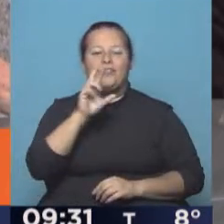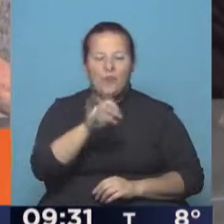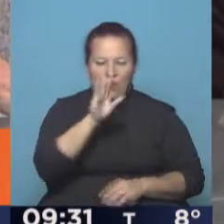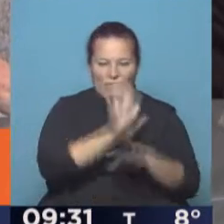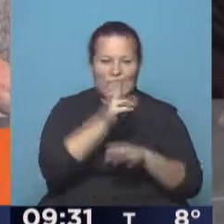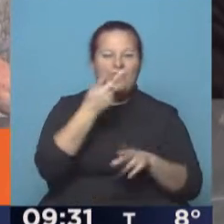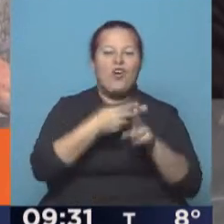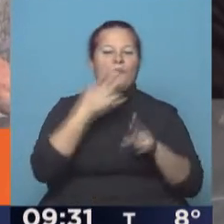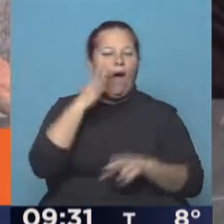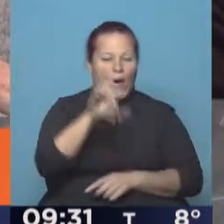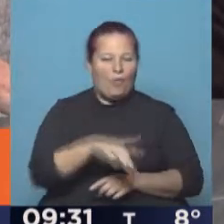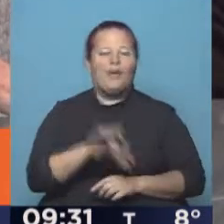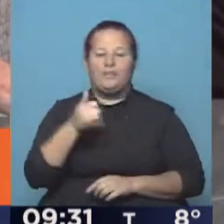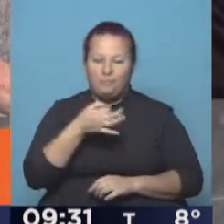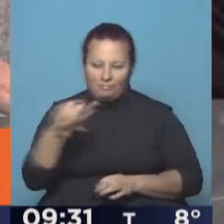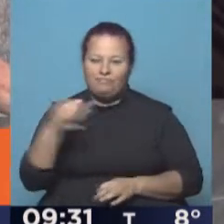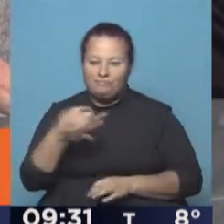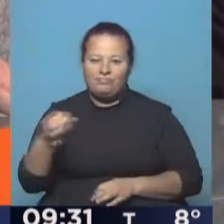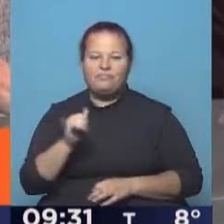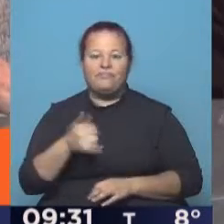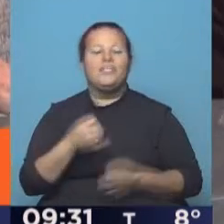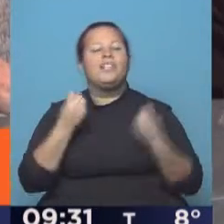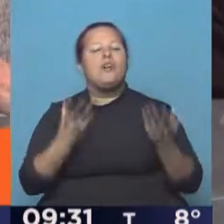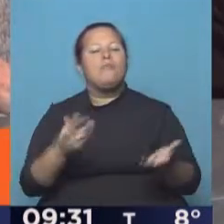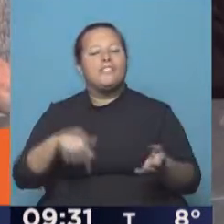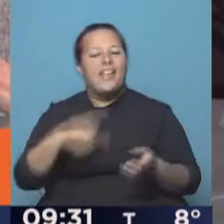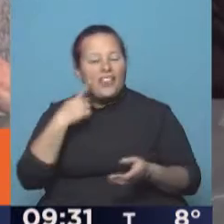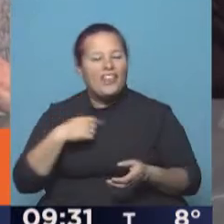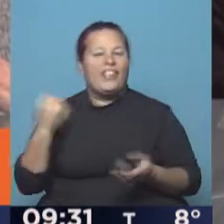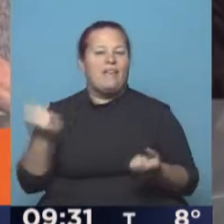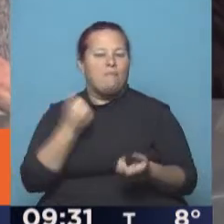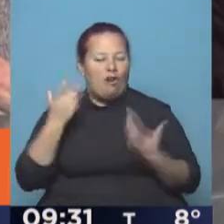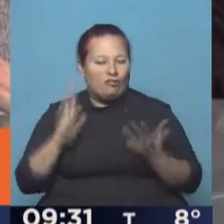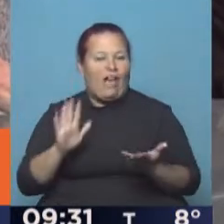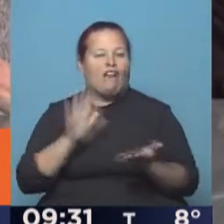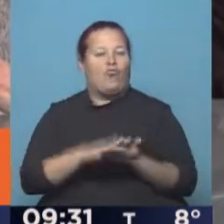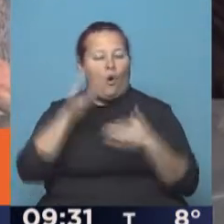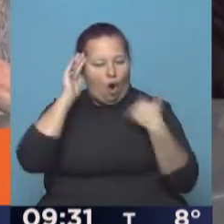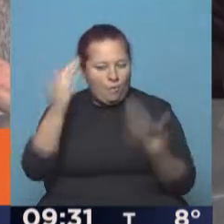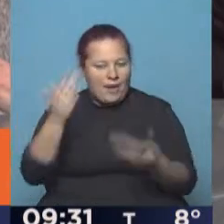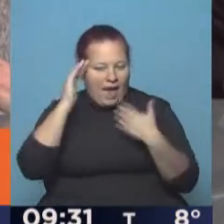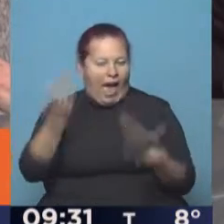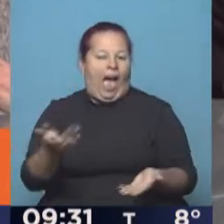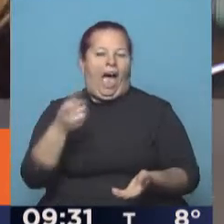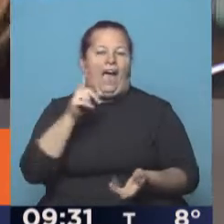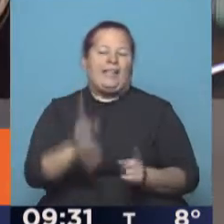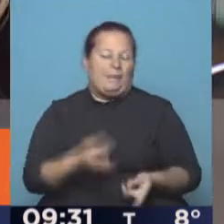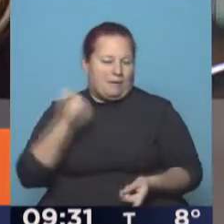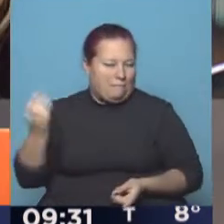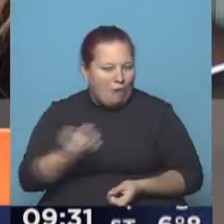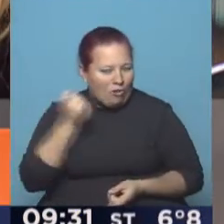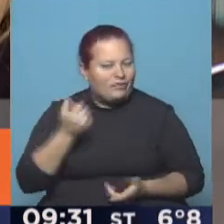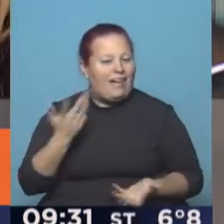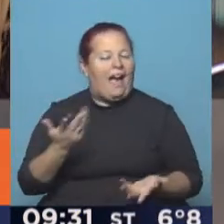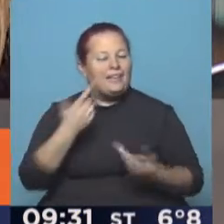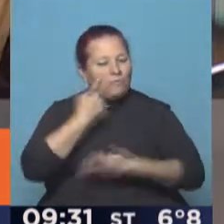han puesto el nombre del abuelo, como Así corresponde. es, ¿Cómo están viviendo estos días tan plenos en homenajes tan importantes